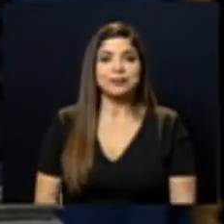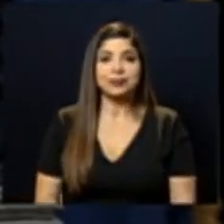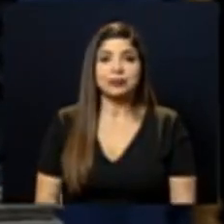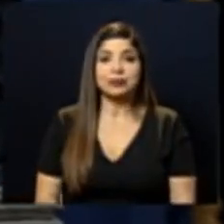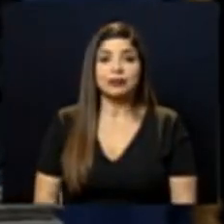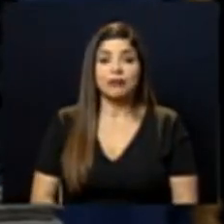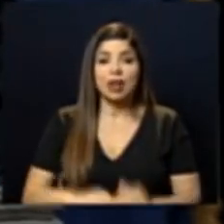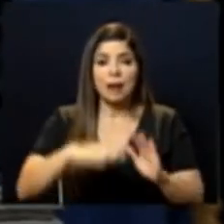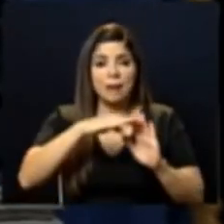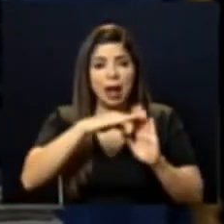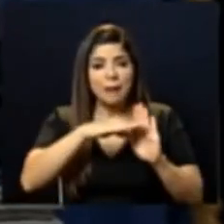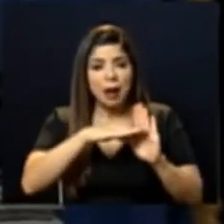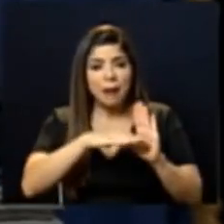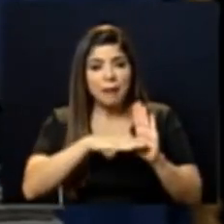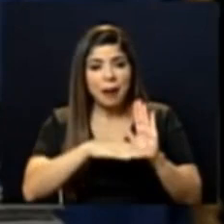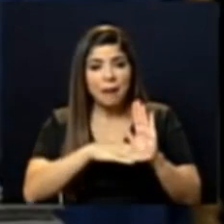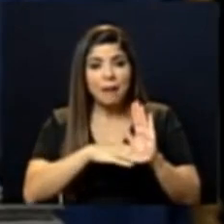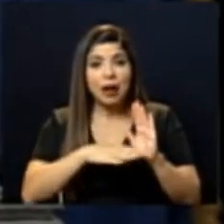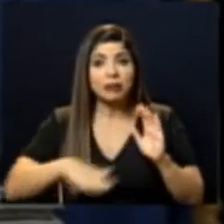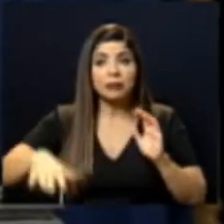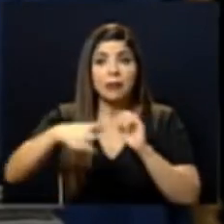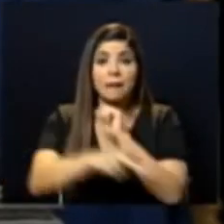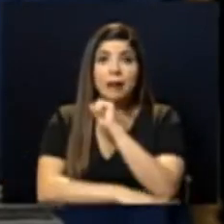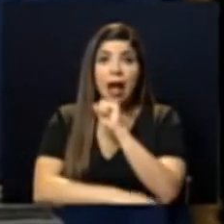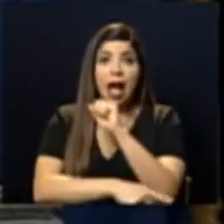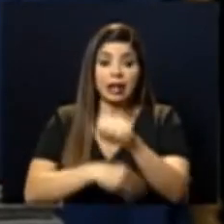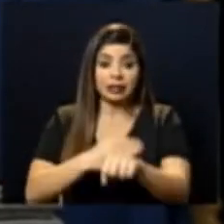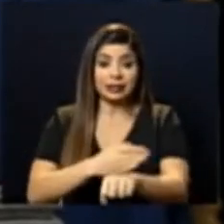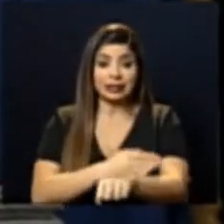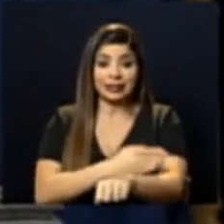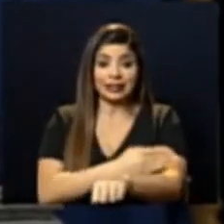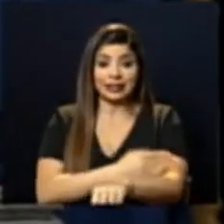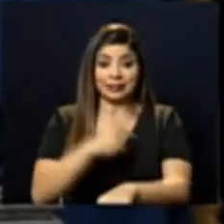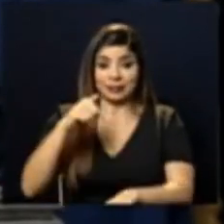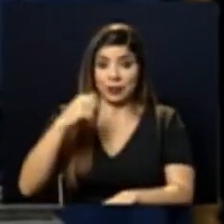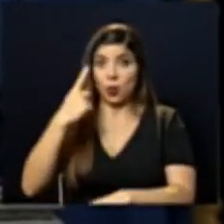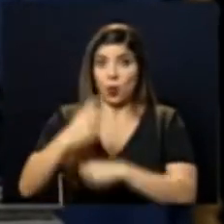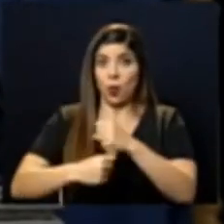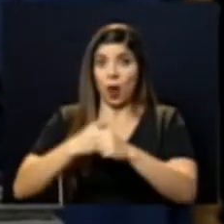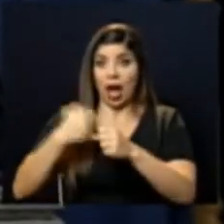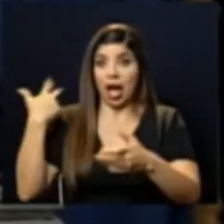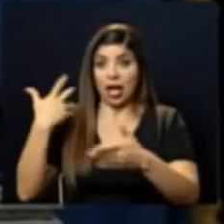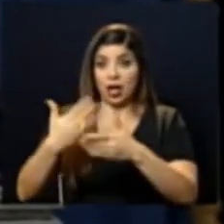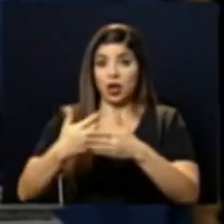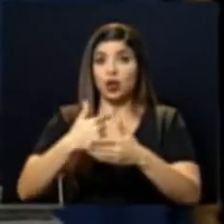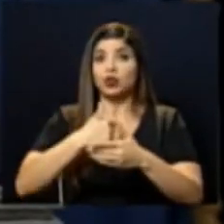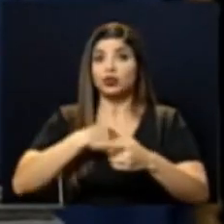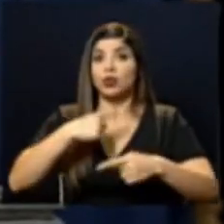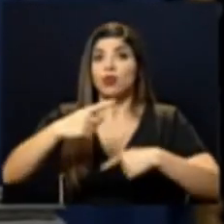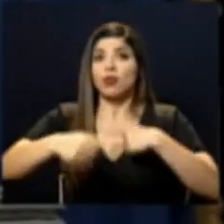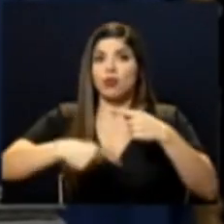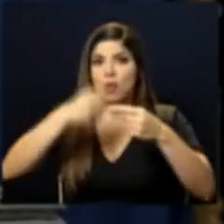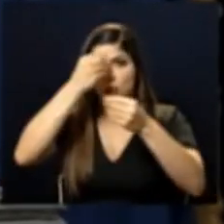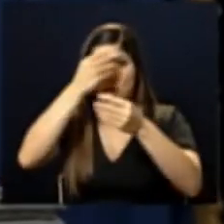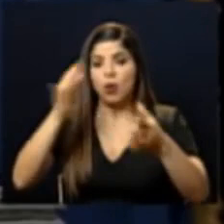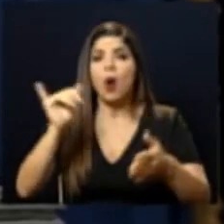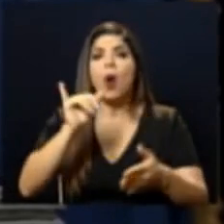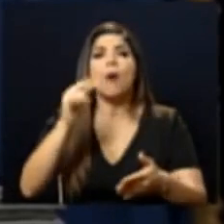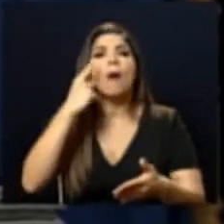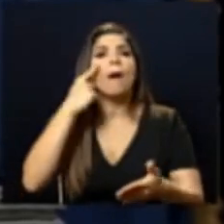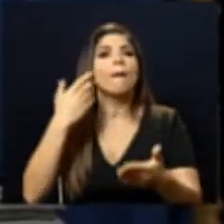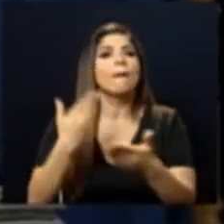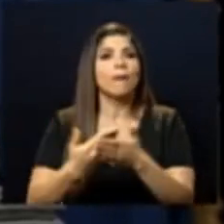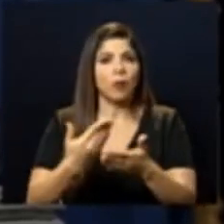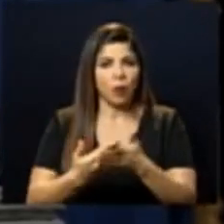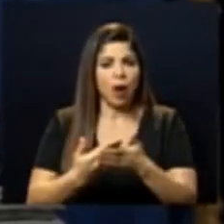Las menciones de los avances del país en el último año las haré como evidencia de